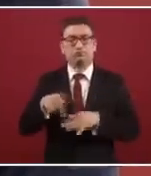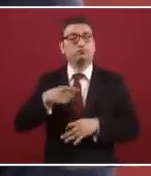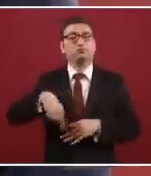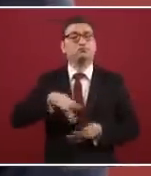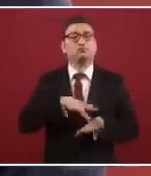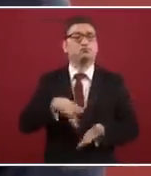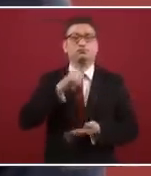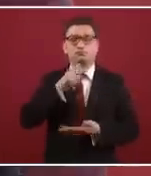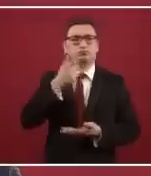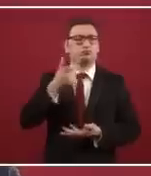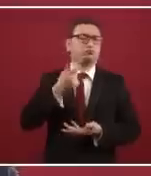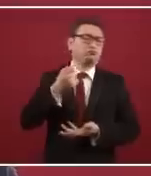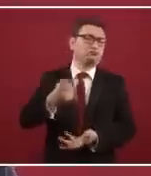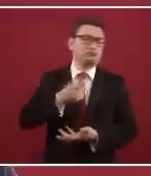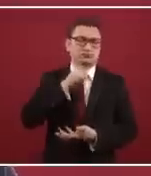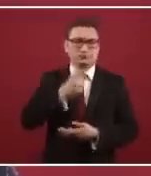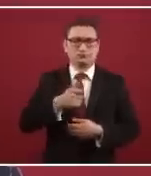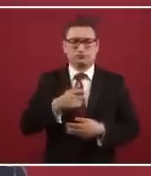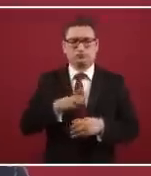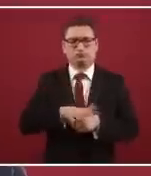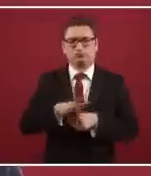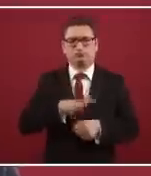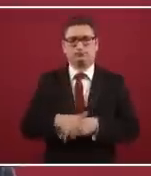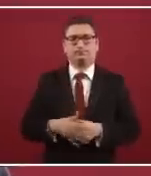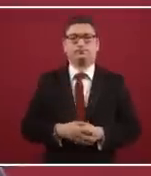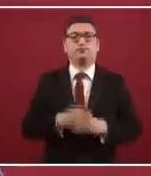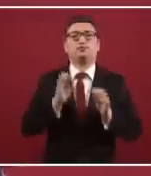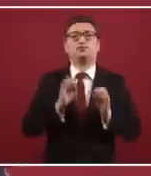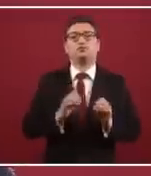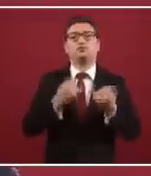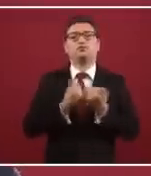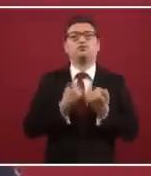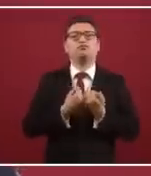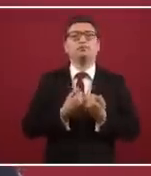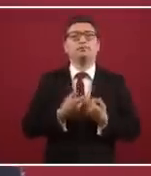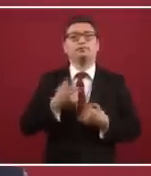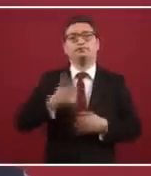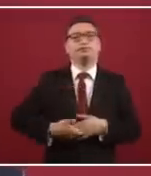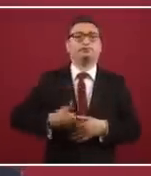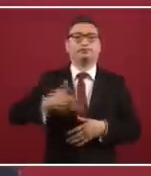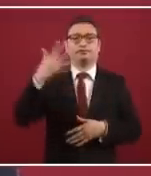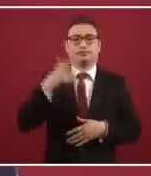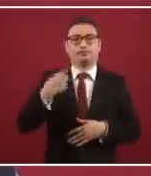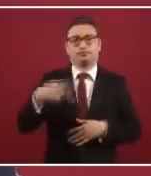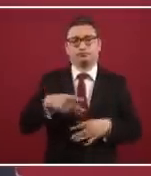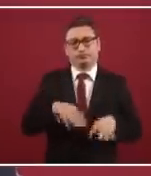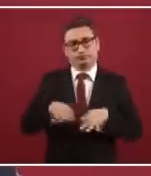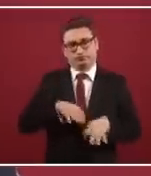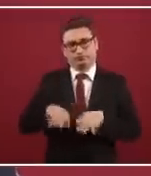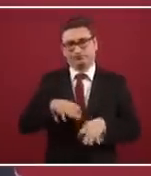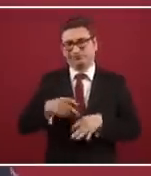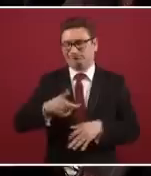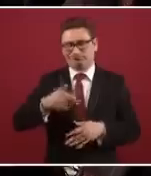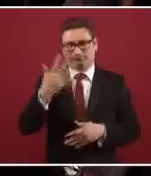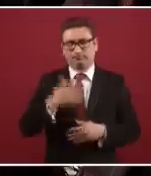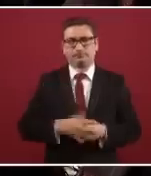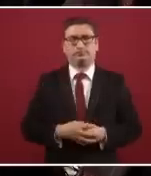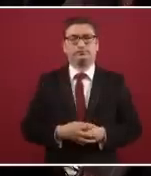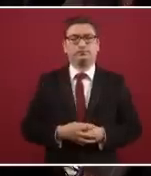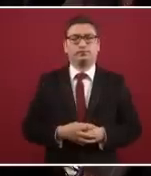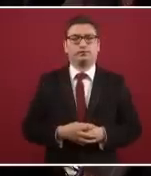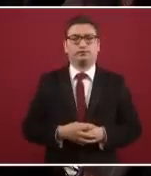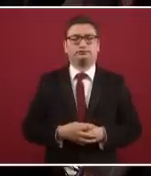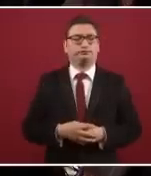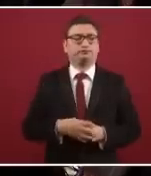había presupuesto suficiente o costaba mucho lo que hacían y por